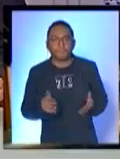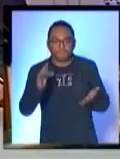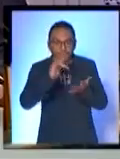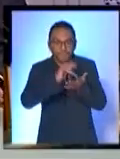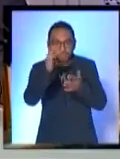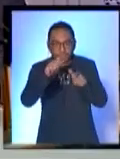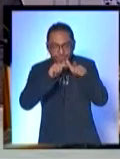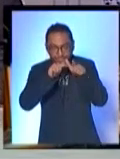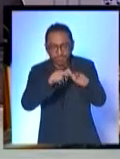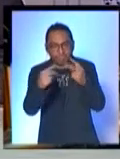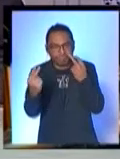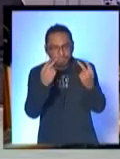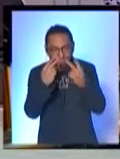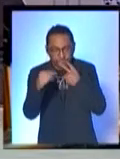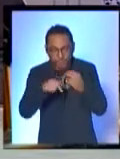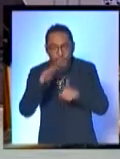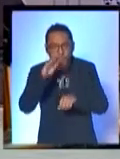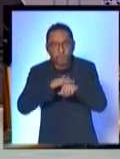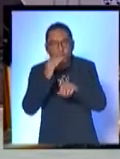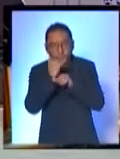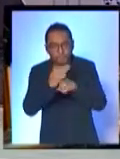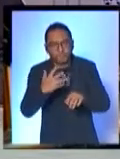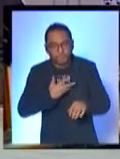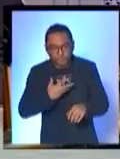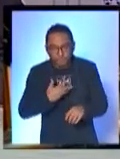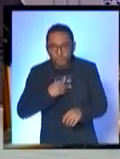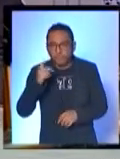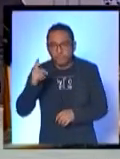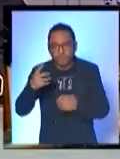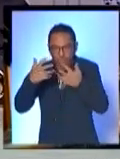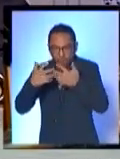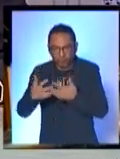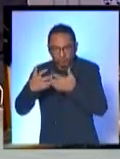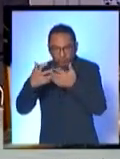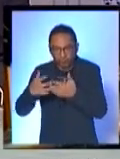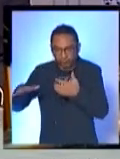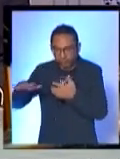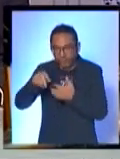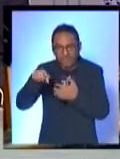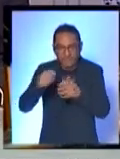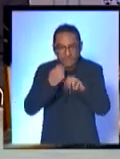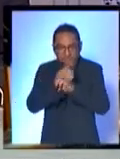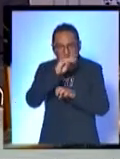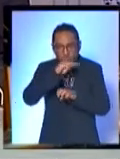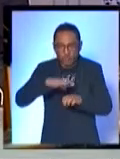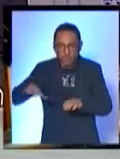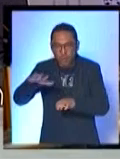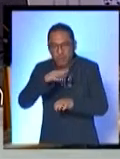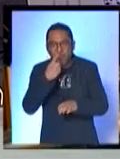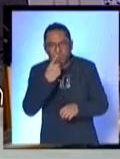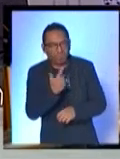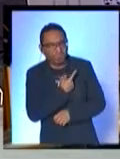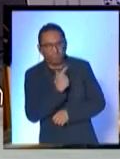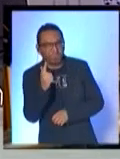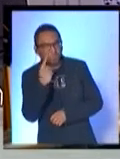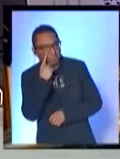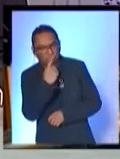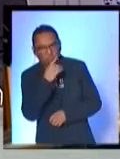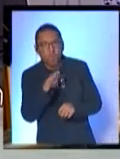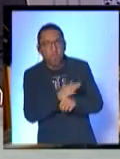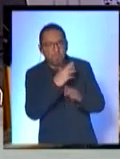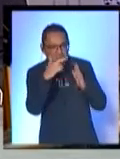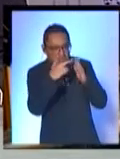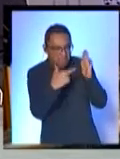Gracias por continuar con nosotros. Tenemos más información. El sector empresarial del estado de Michoacán manifestó su descontento por la falta de